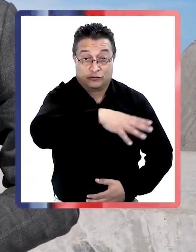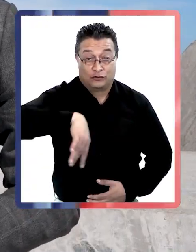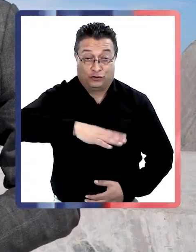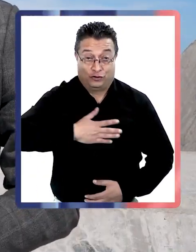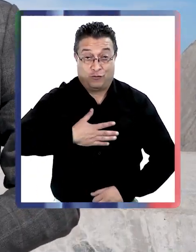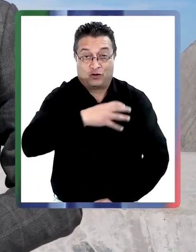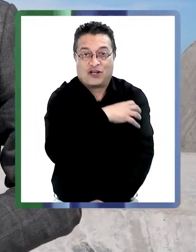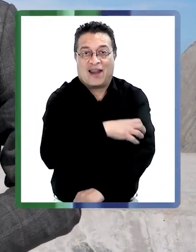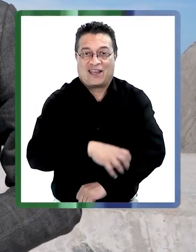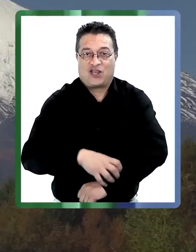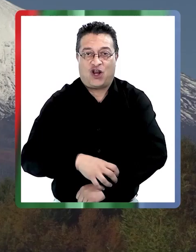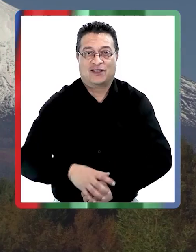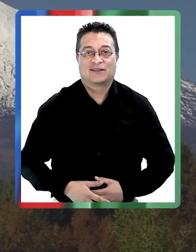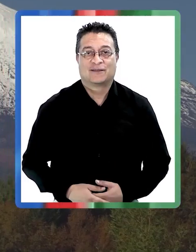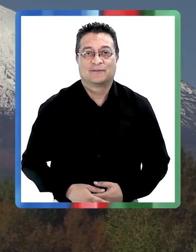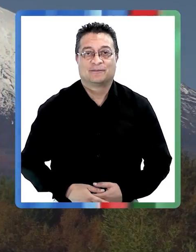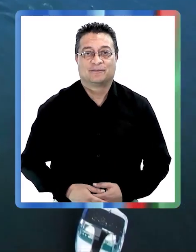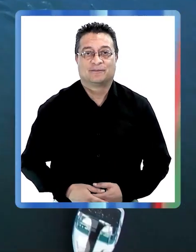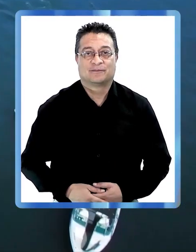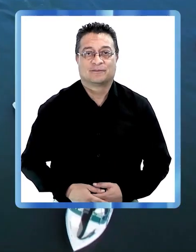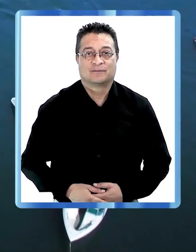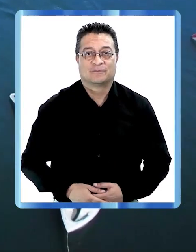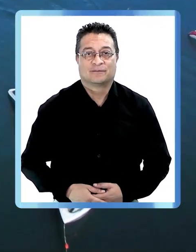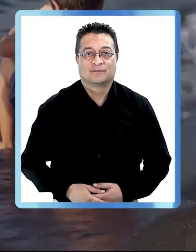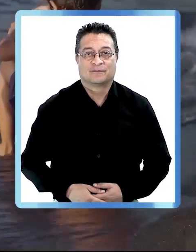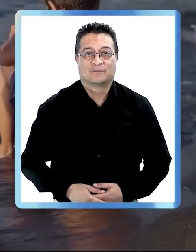Somos las regiones.